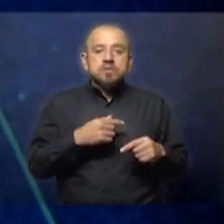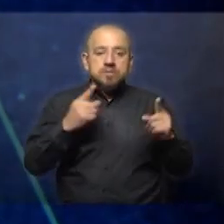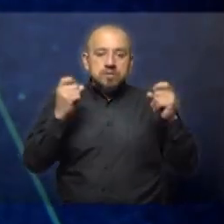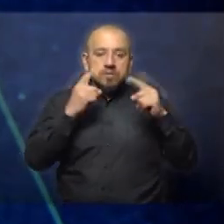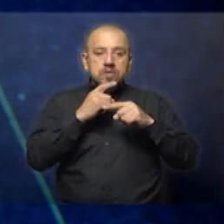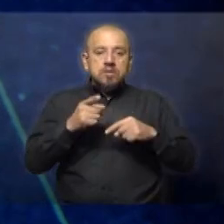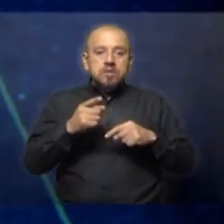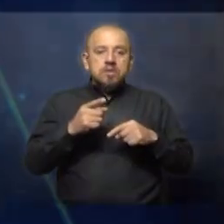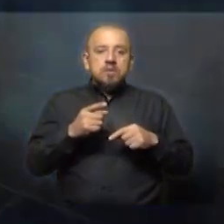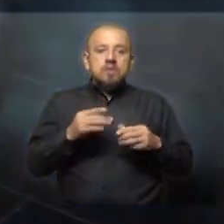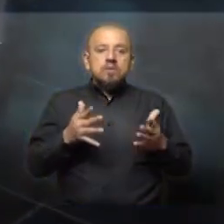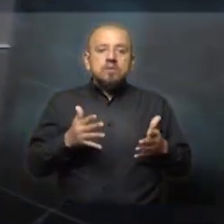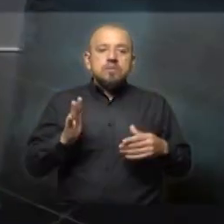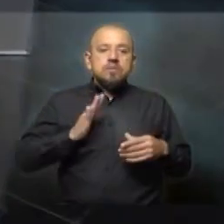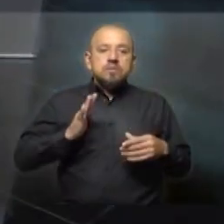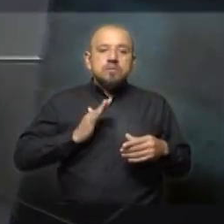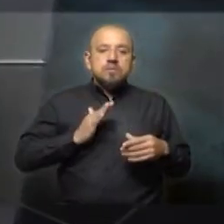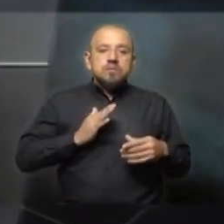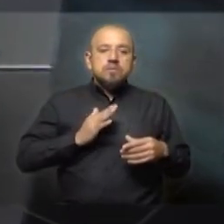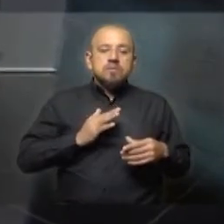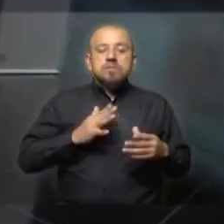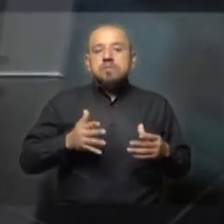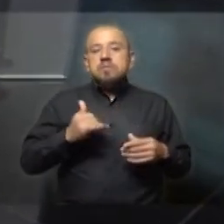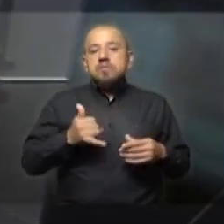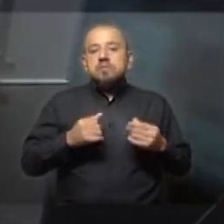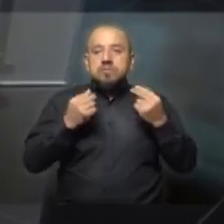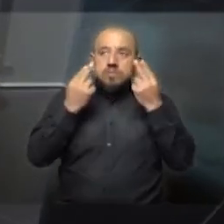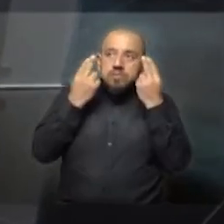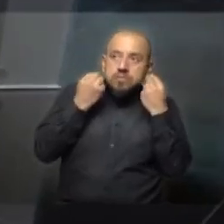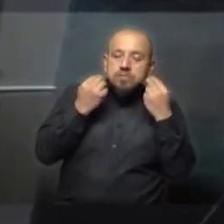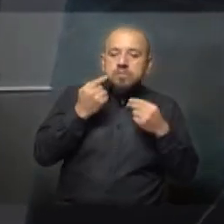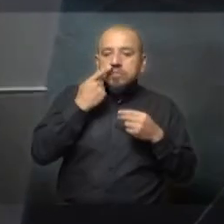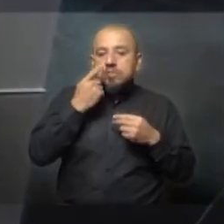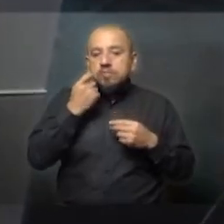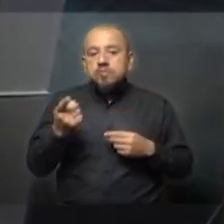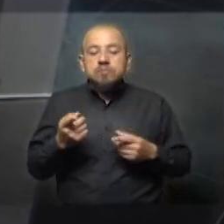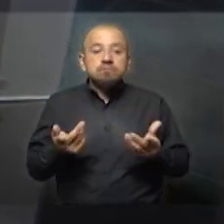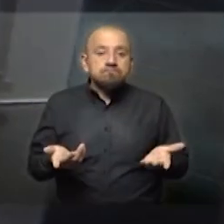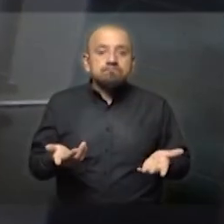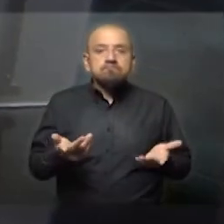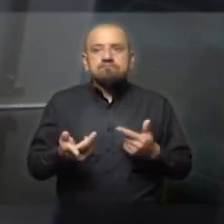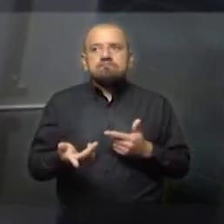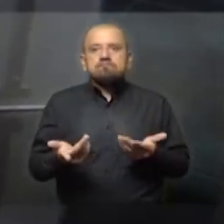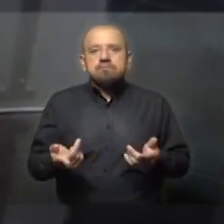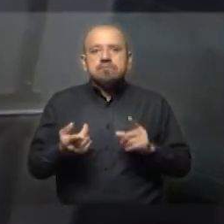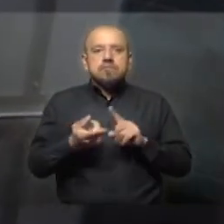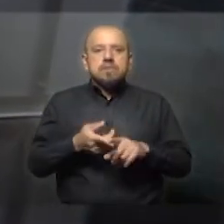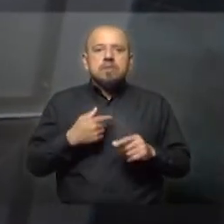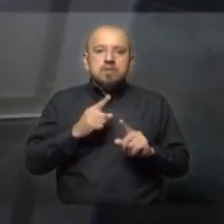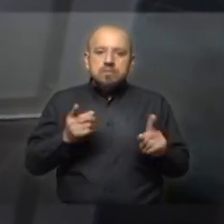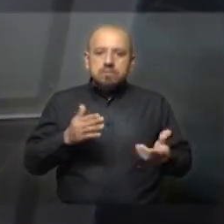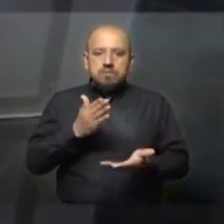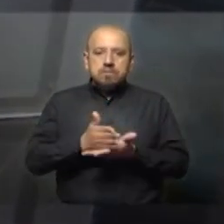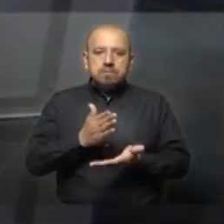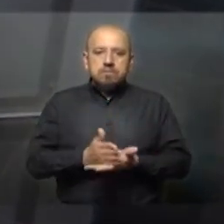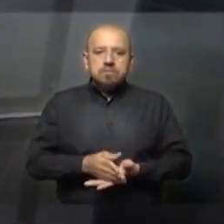Sí en el sentido de que la mujer debía por código civil obediencia al marido Sí Dentro del hogar la mujer no tenía derechos